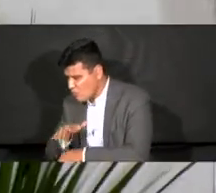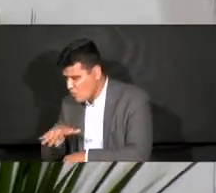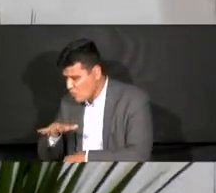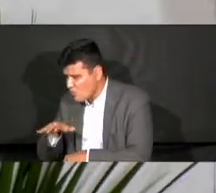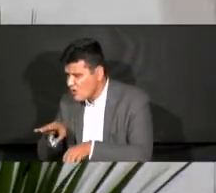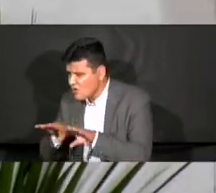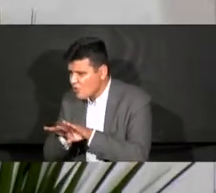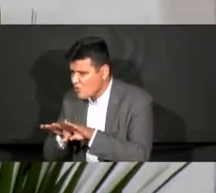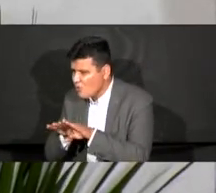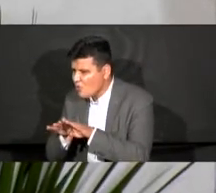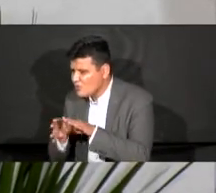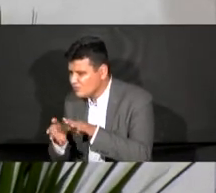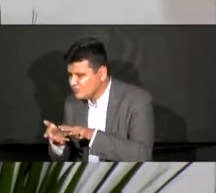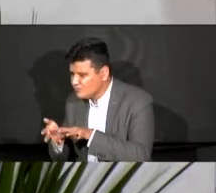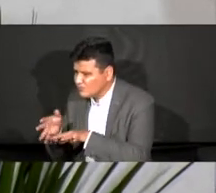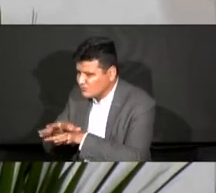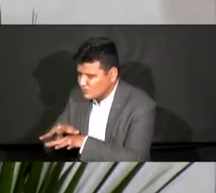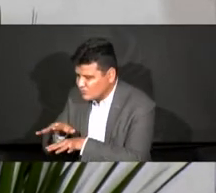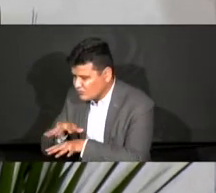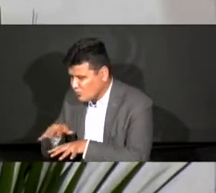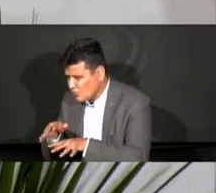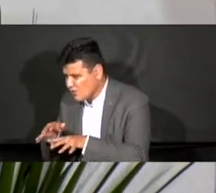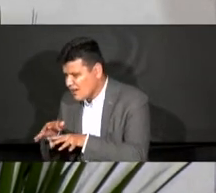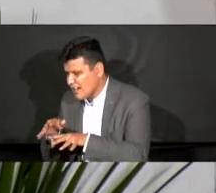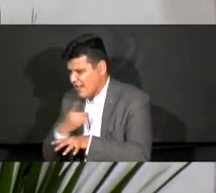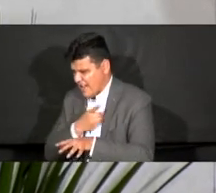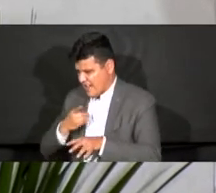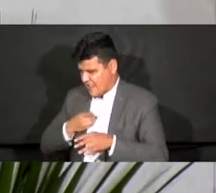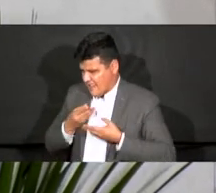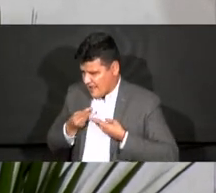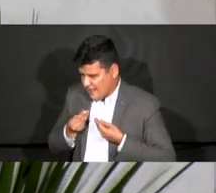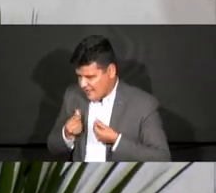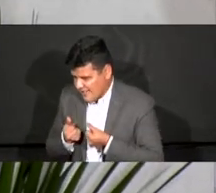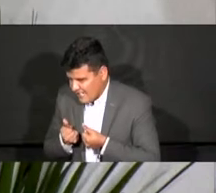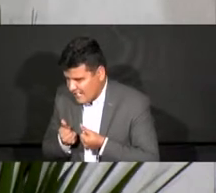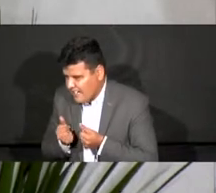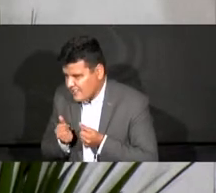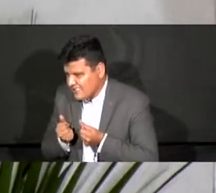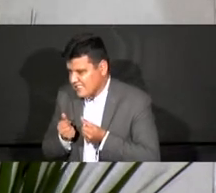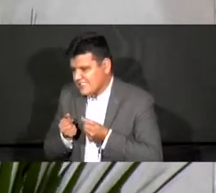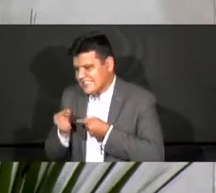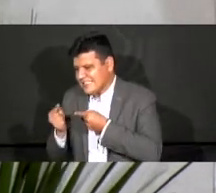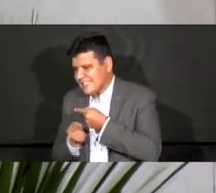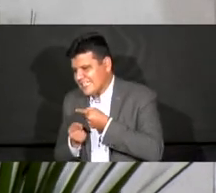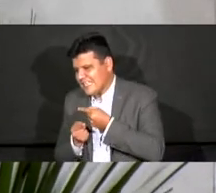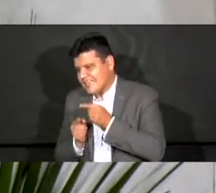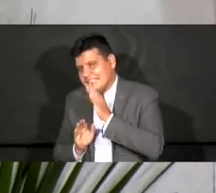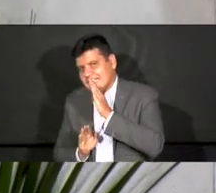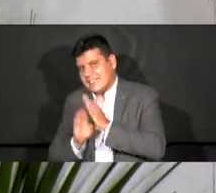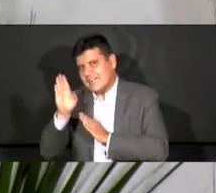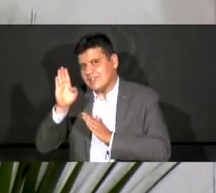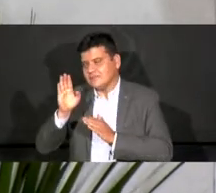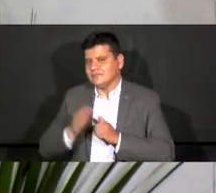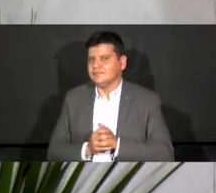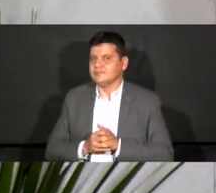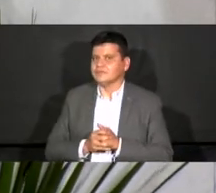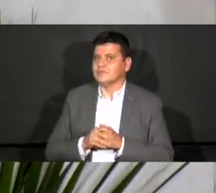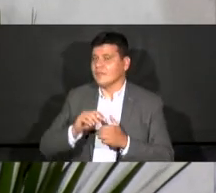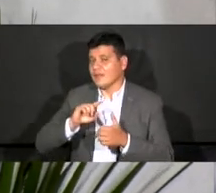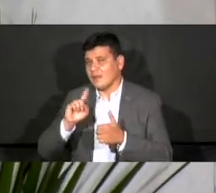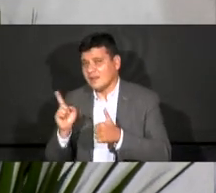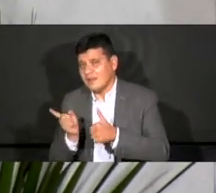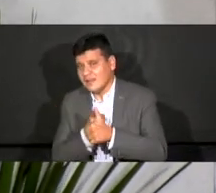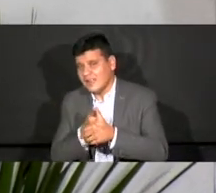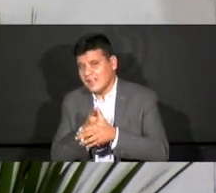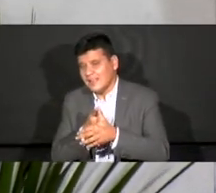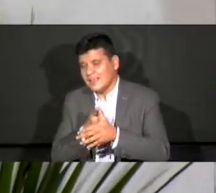garanticen la operación y disminuyan el déficit. Quinto, ante la más baja inversión